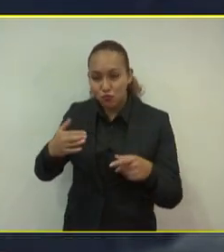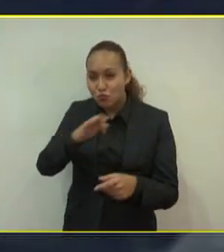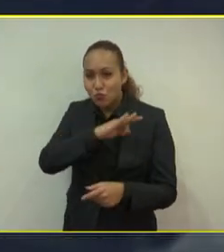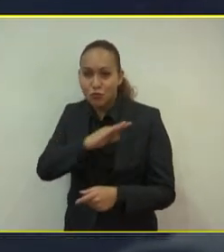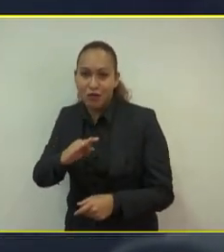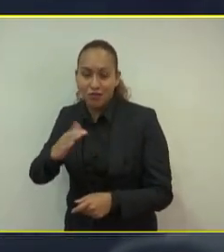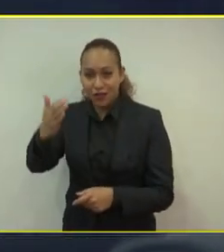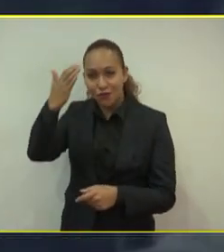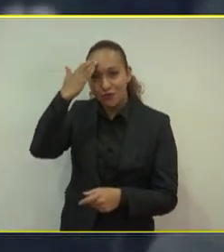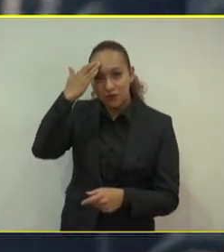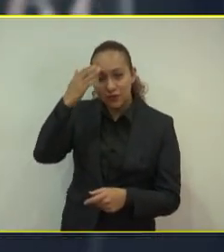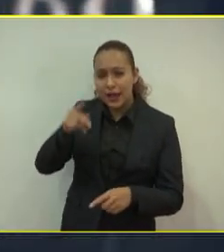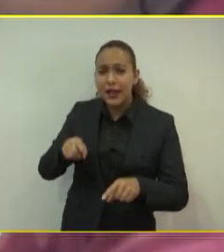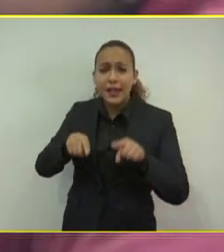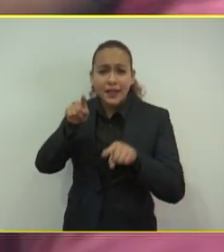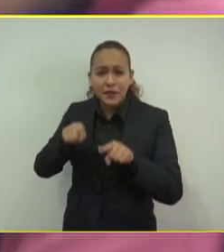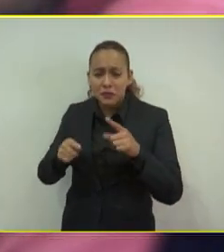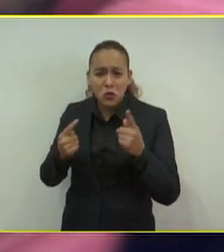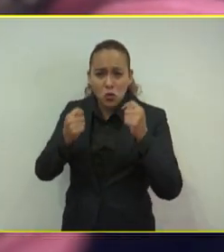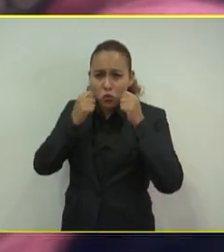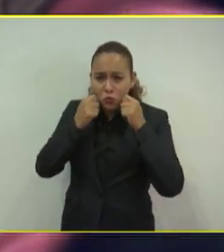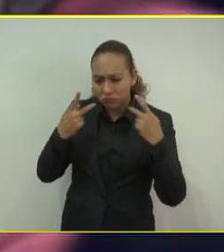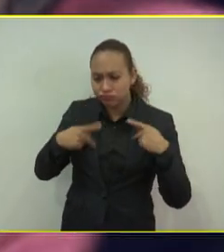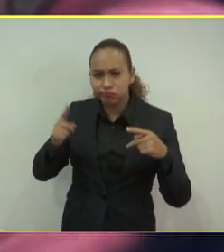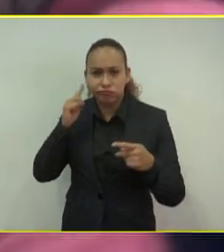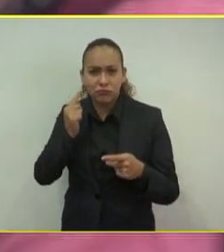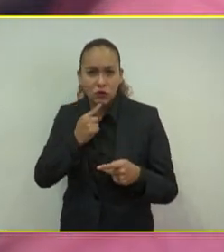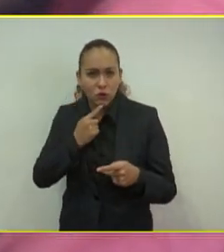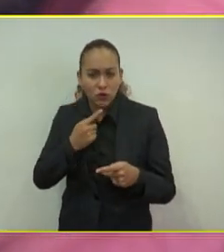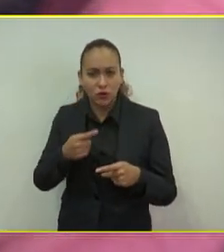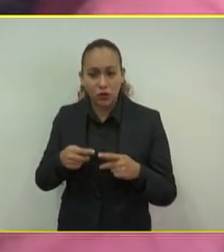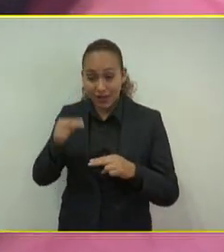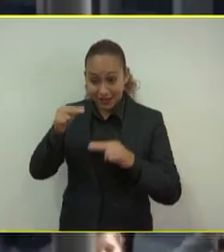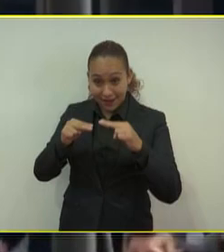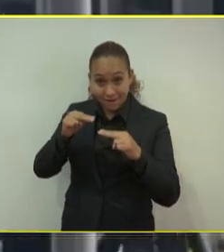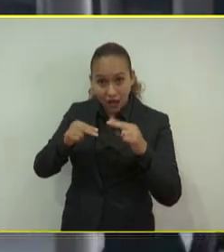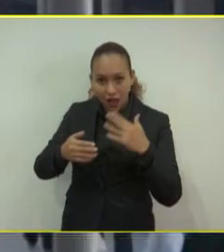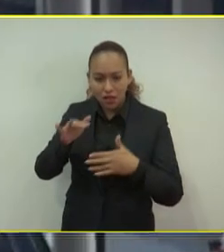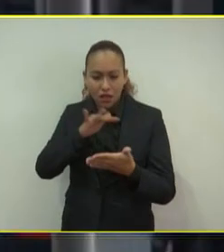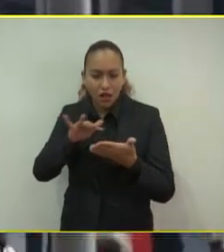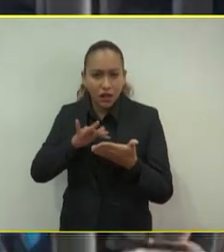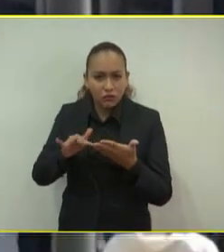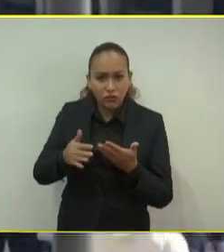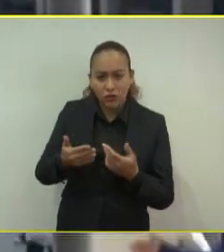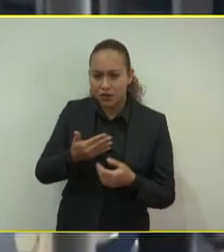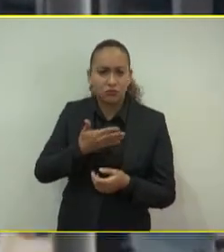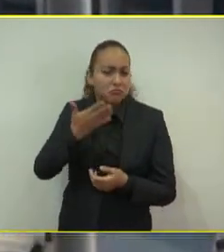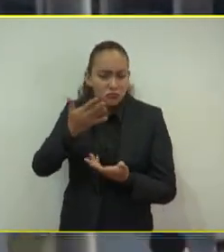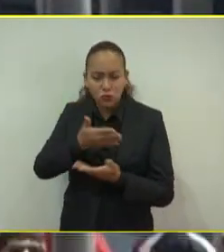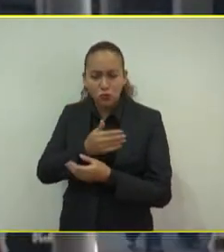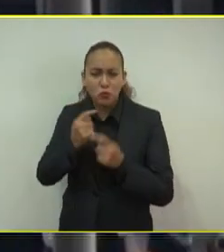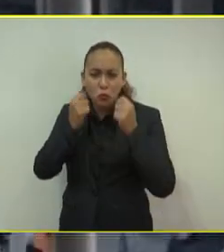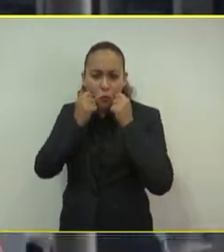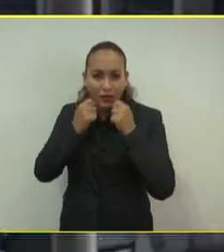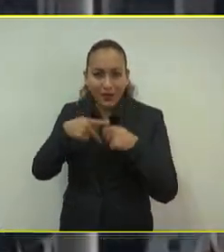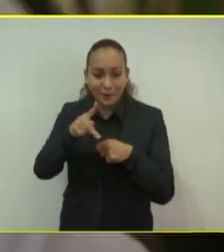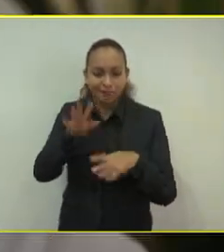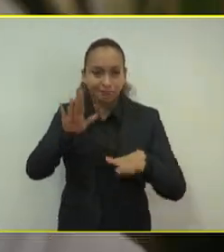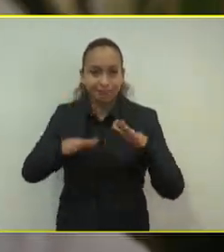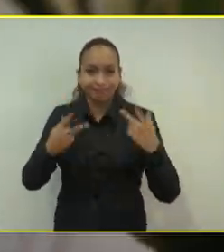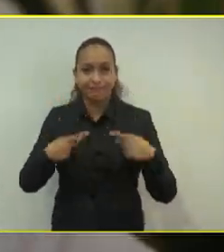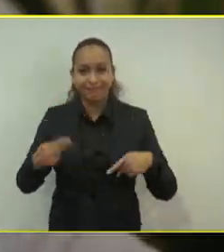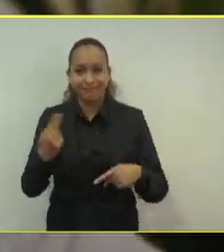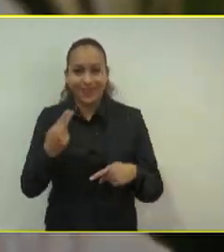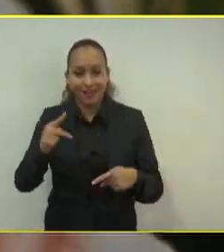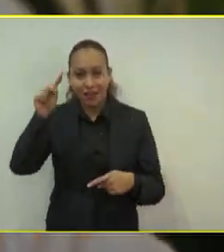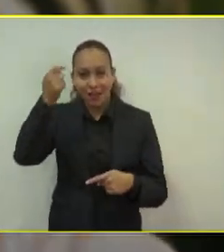consideren las necesidades particulares de las personas con discapacidad auditiva, una discapacidad que pasa desapercibida en la mayoría de las ocasiones, que